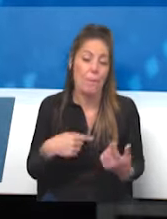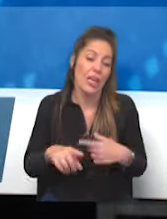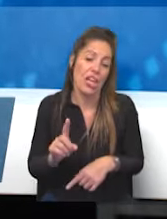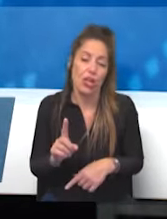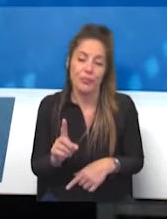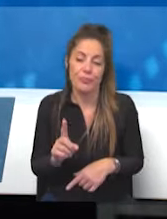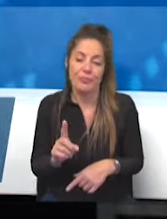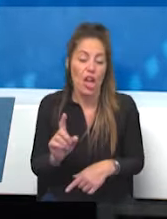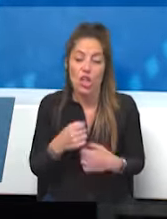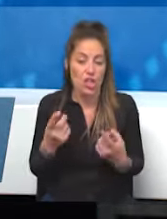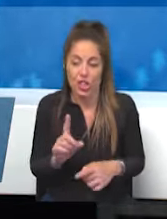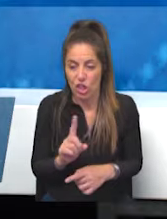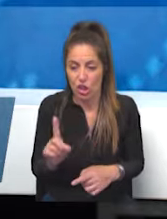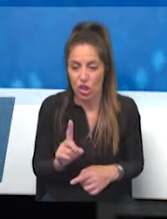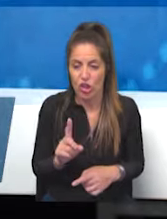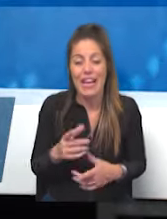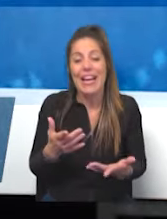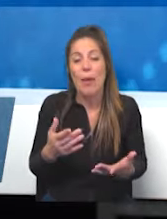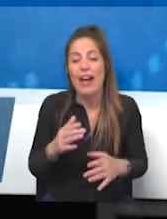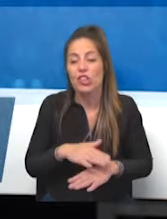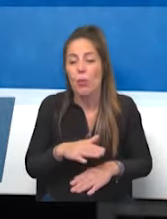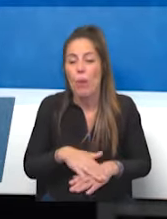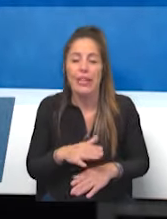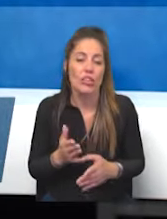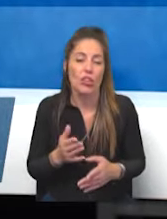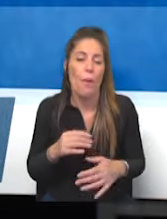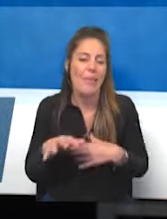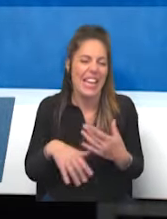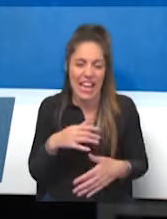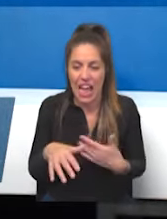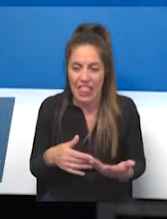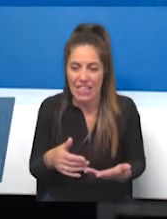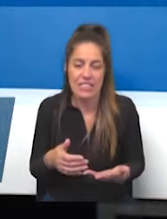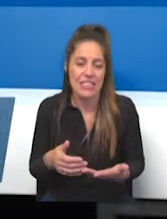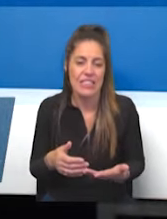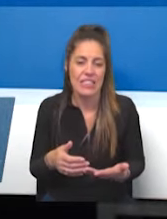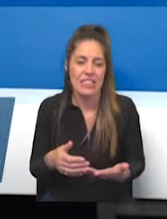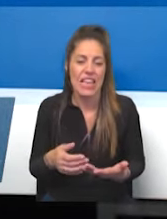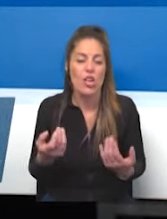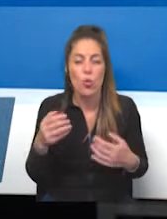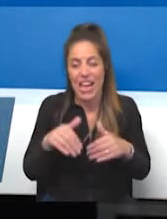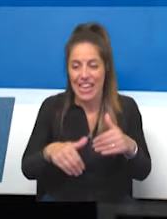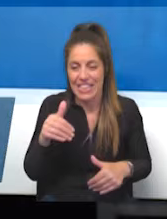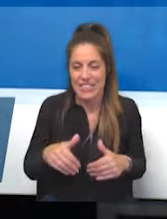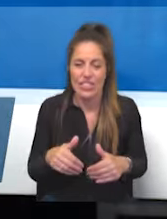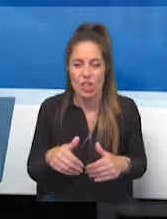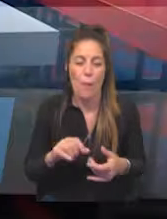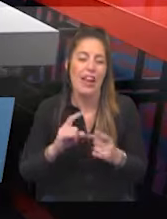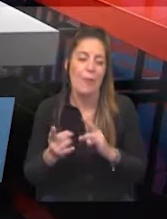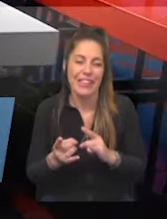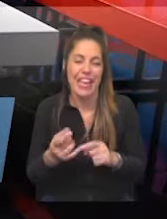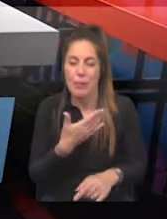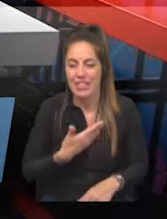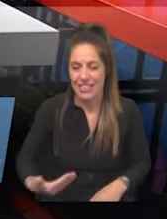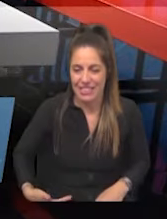no se dio tal vez Estas instancias por otro lado mezcladas en una elección parlamentaria y